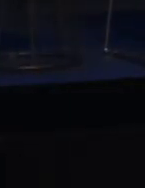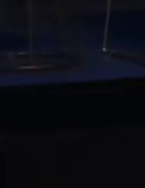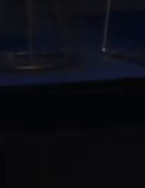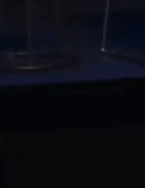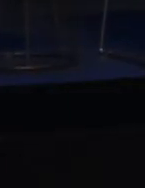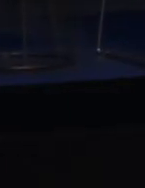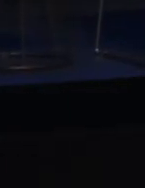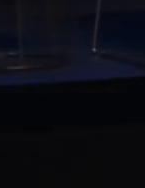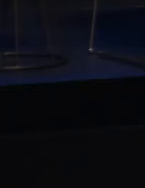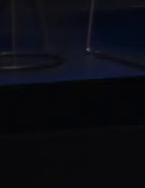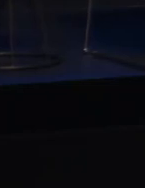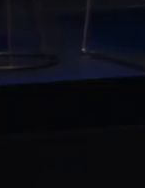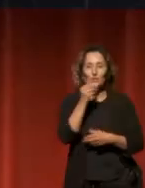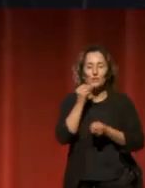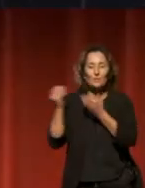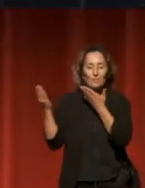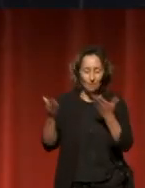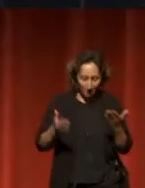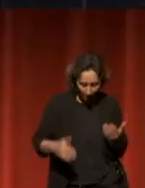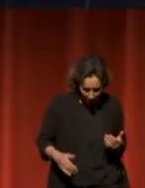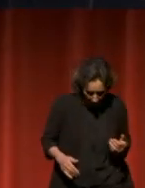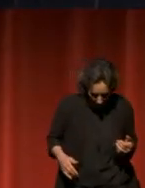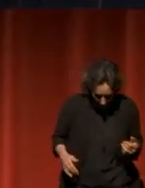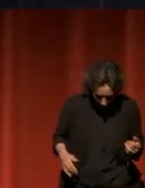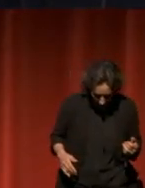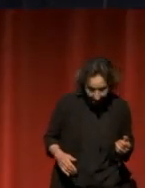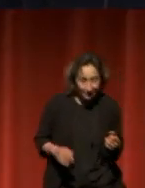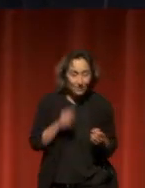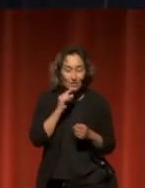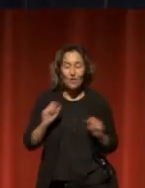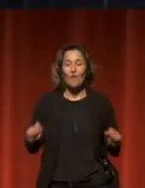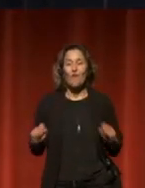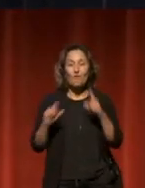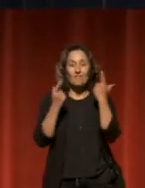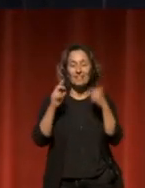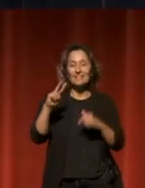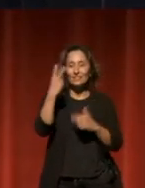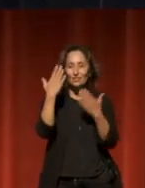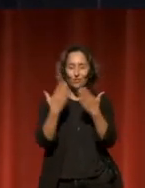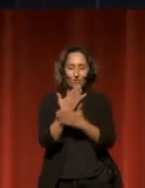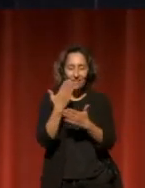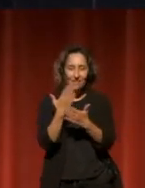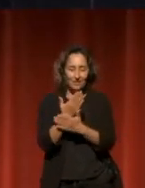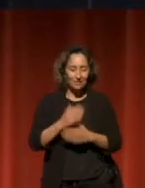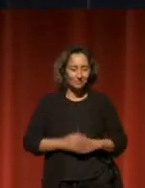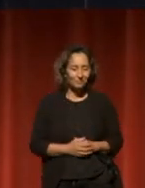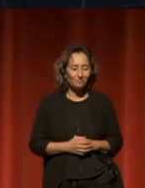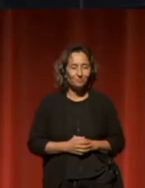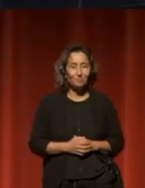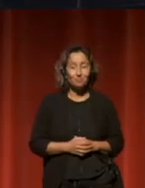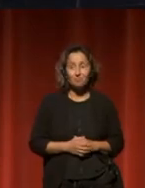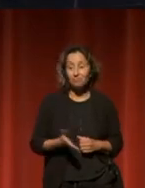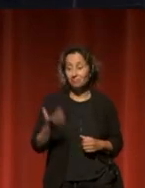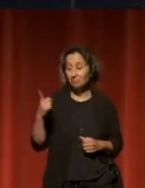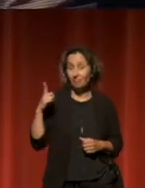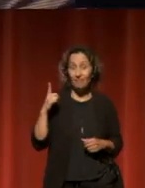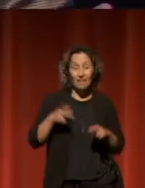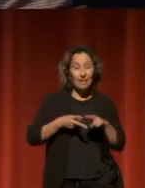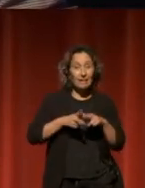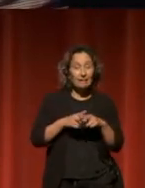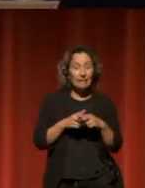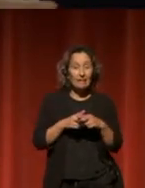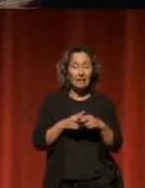Bueno, os damos la bienvenida oficial ya a esta segunda jornada. Esperamos que los talleres de ayer